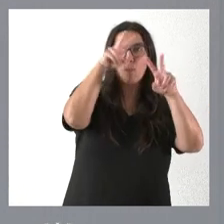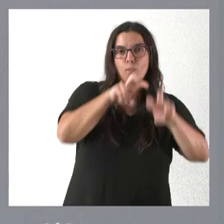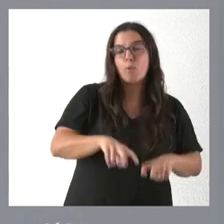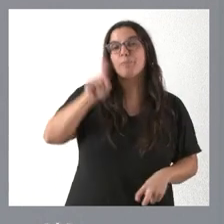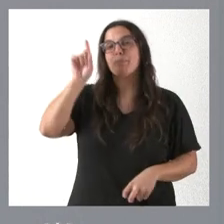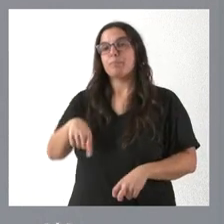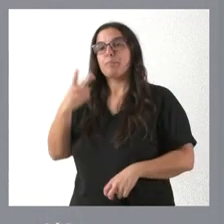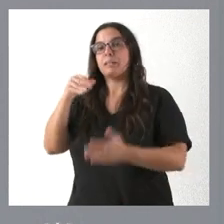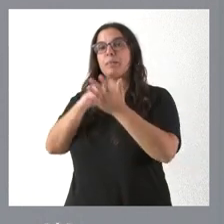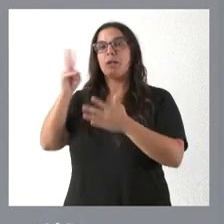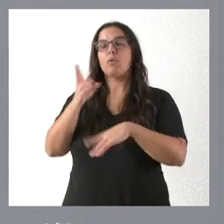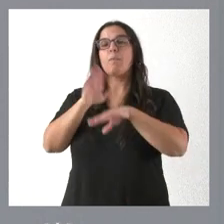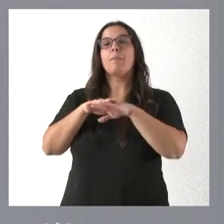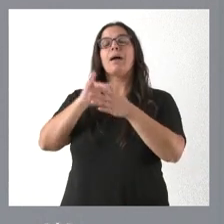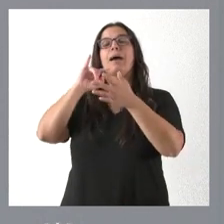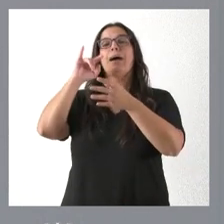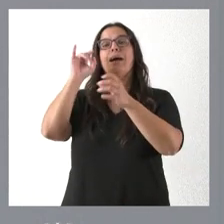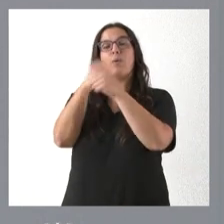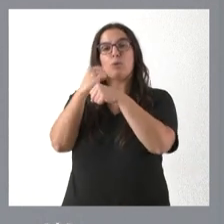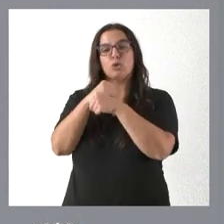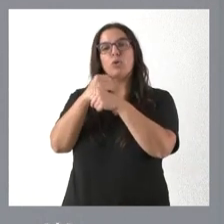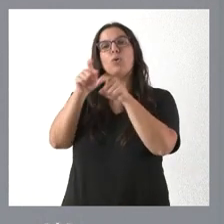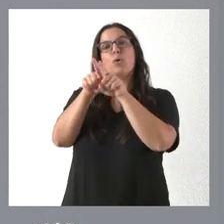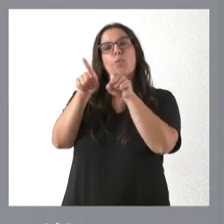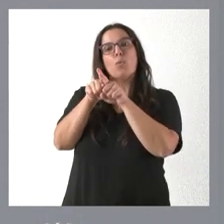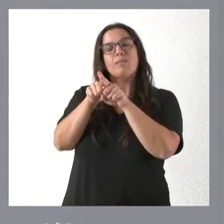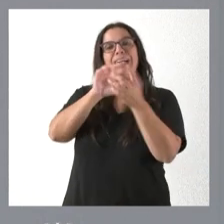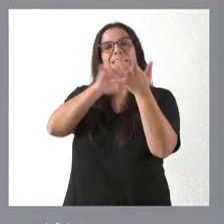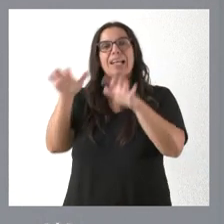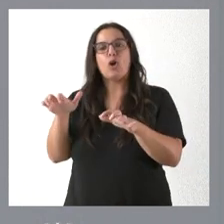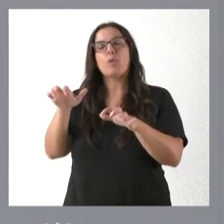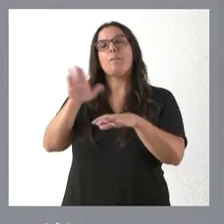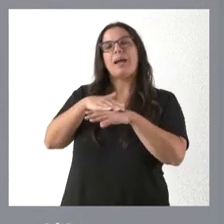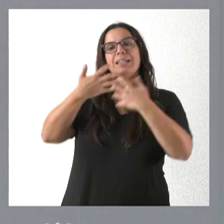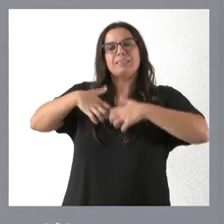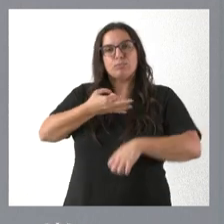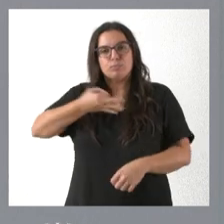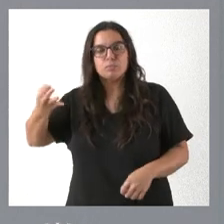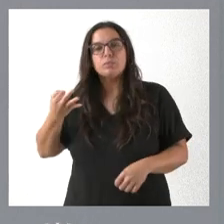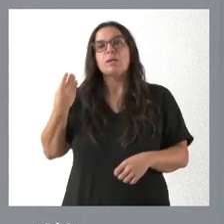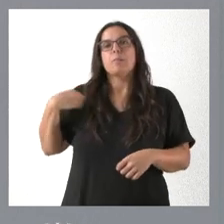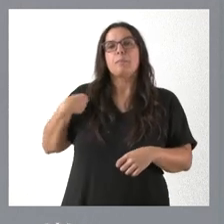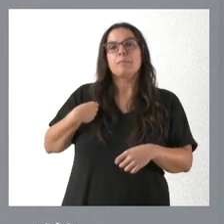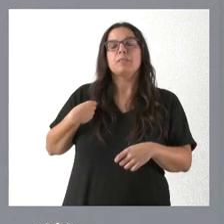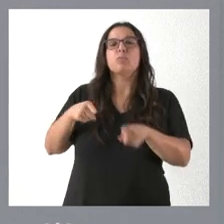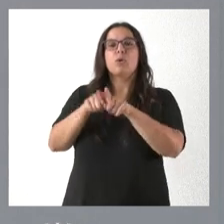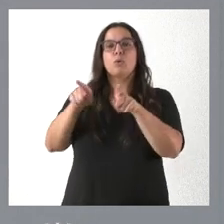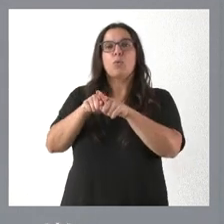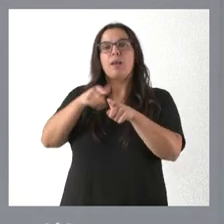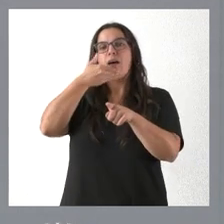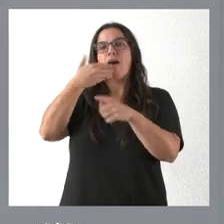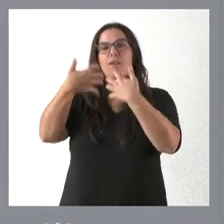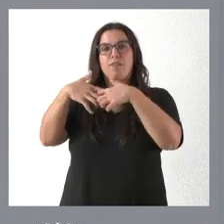calibración eléctrica de Castilla y León larecal para garantizar la seguridad y el correcto funcionamiento de las freidoras de aire que se